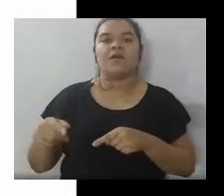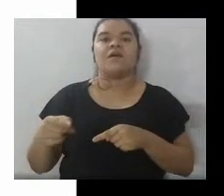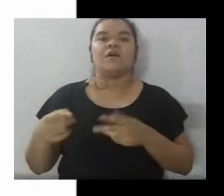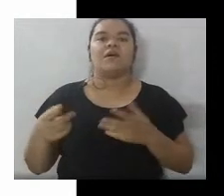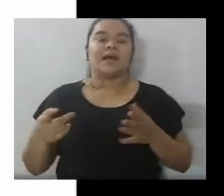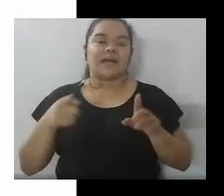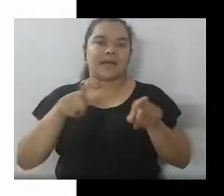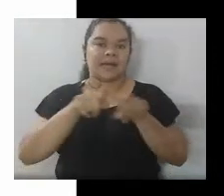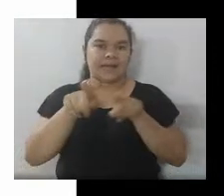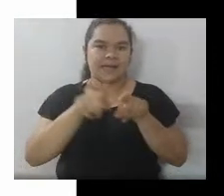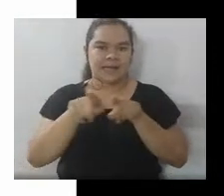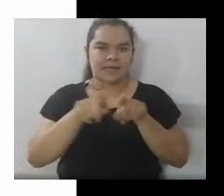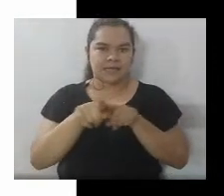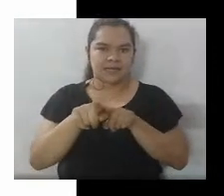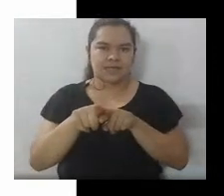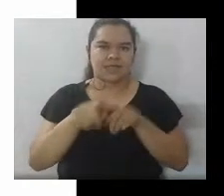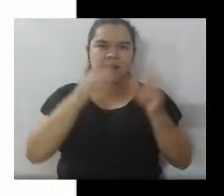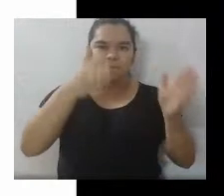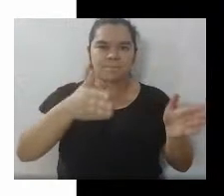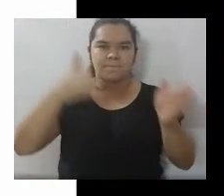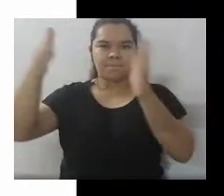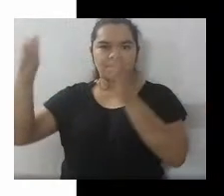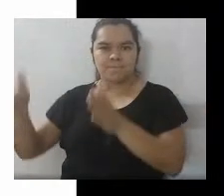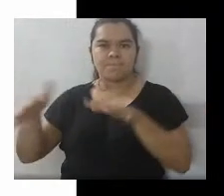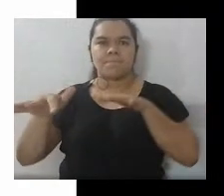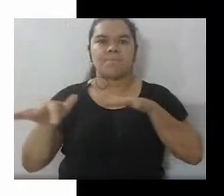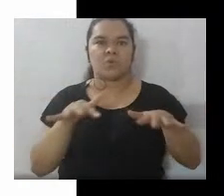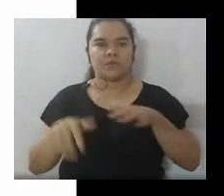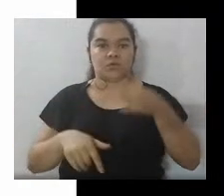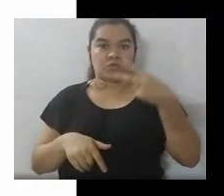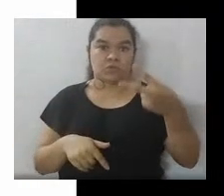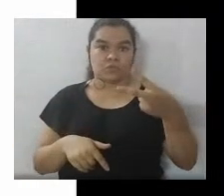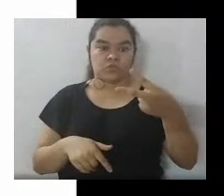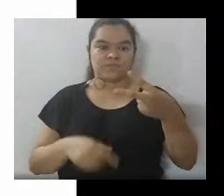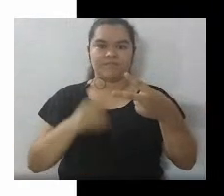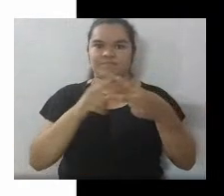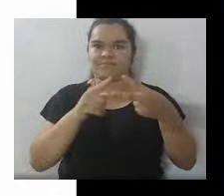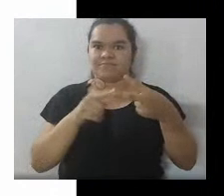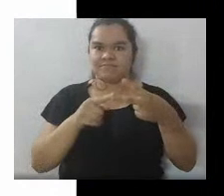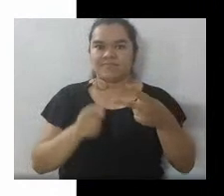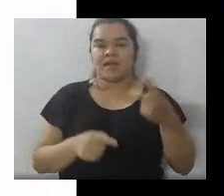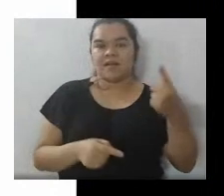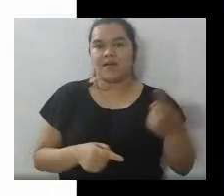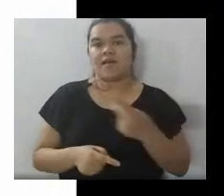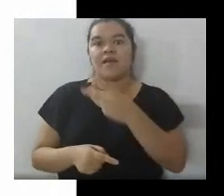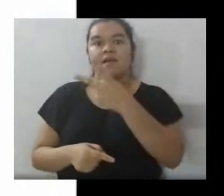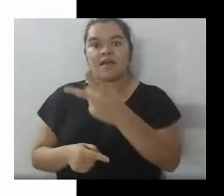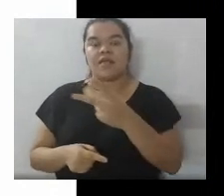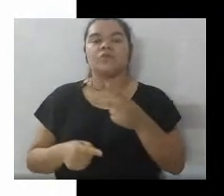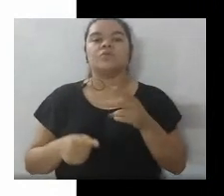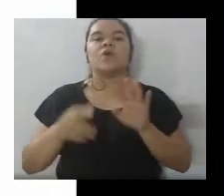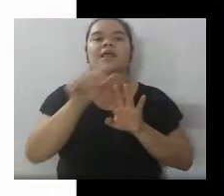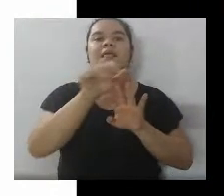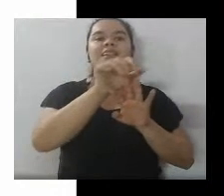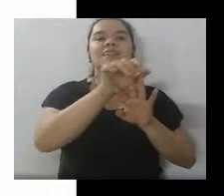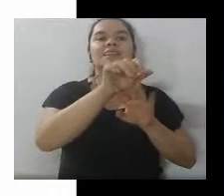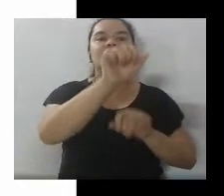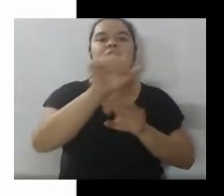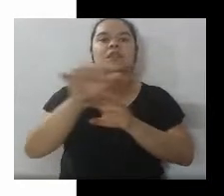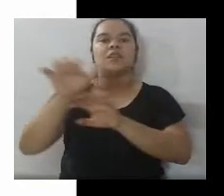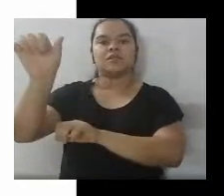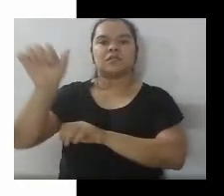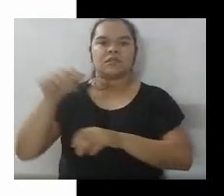en básicamente entonces dos etapas, ¿no? Cada una de las etapas posee un título. En el caso del primer